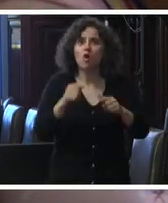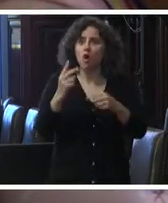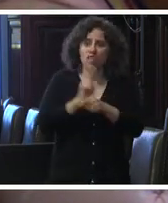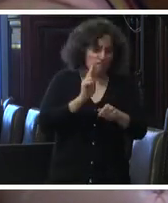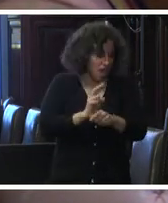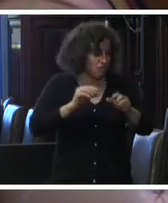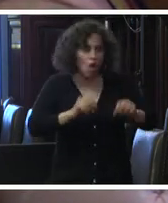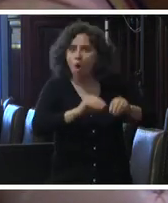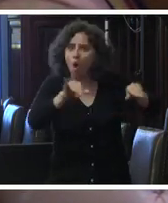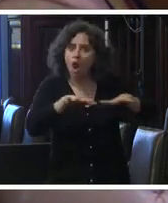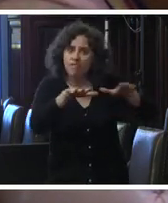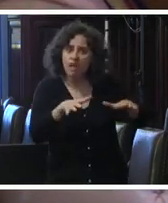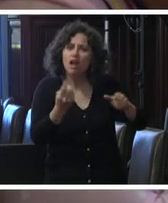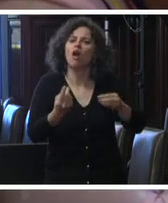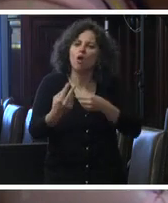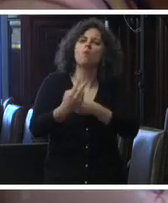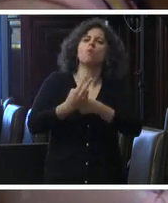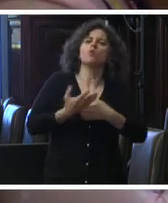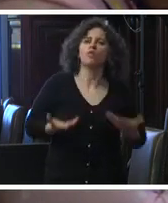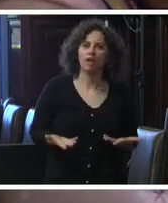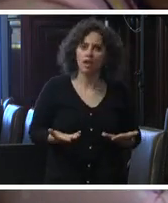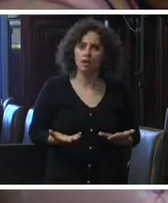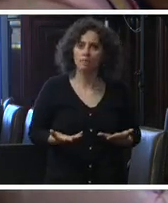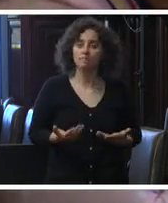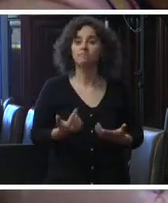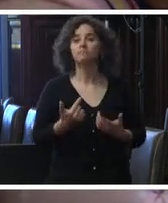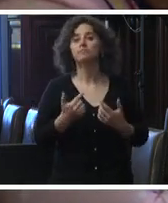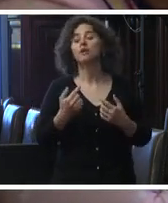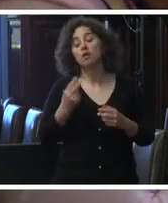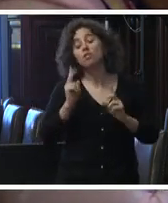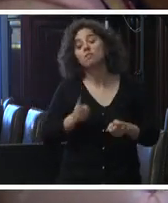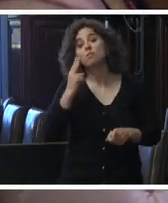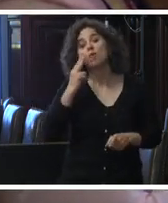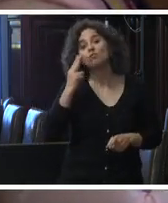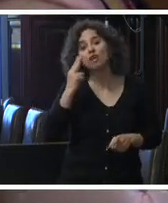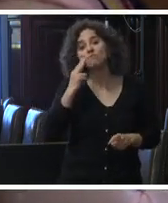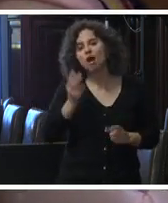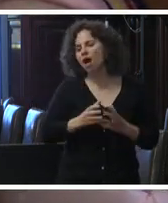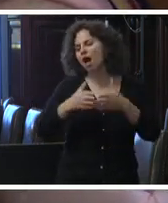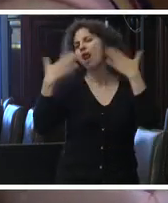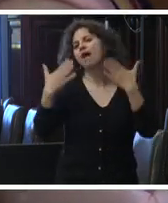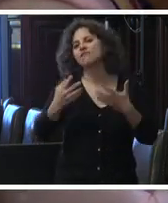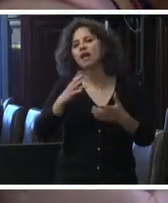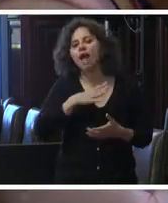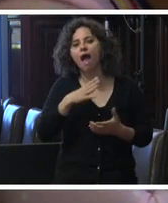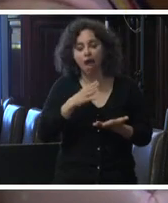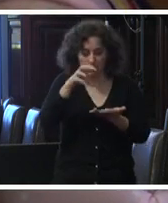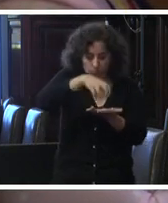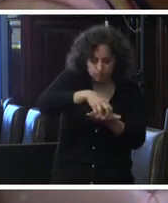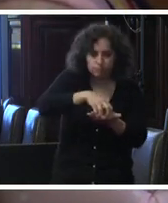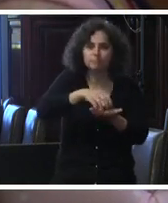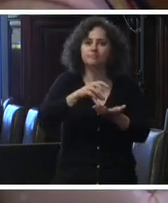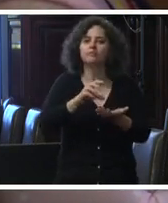madre naturaleza? También el problema más grande que tenemos en el distrito de